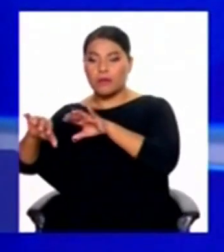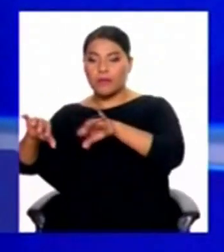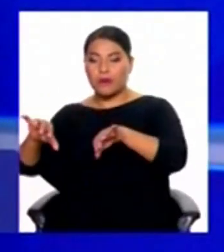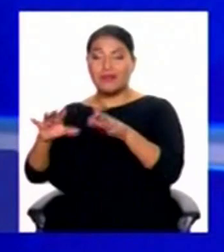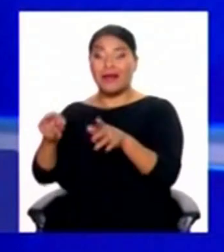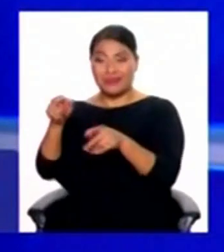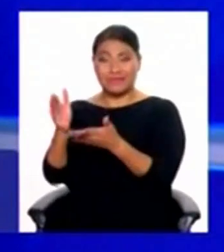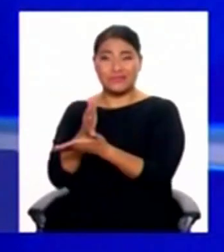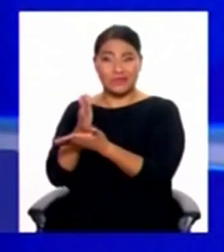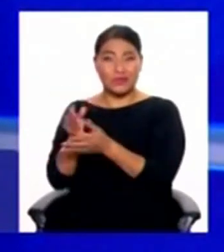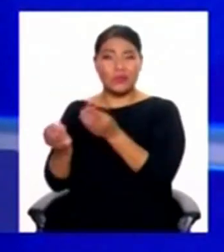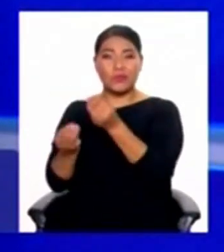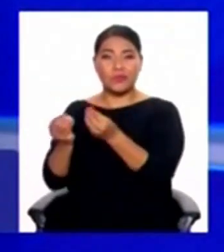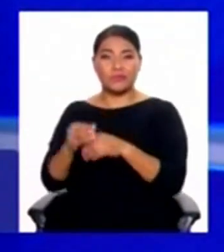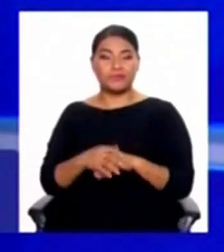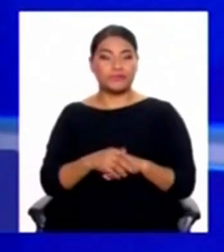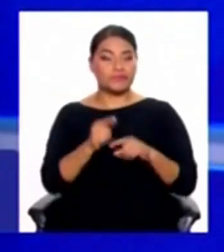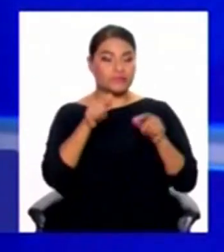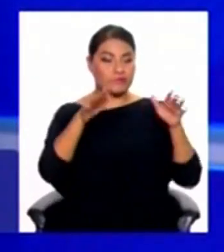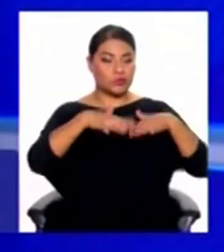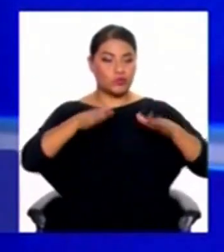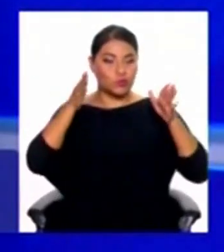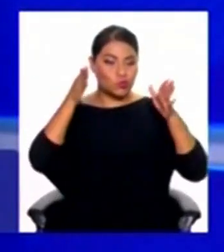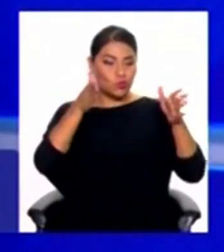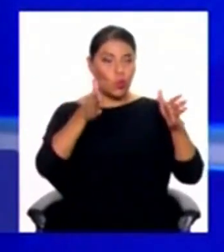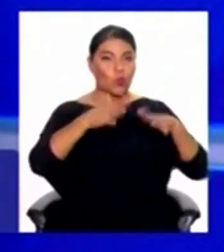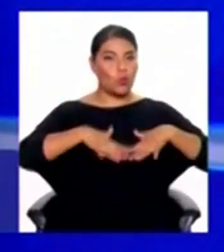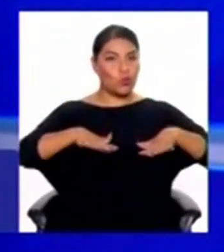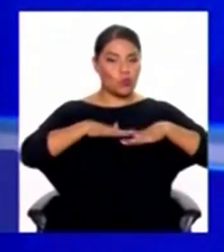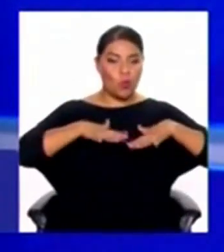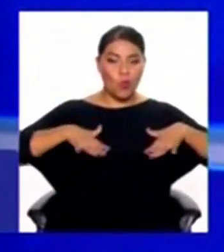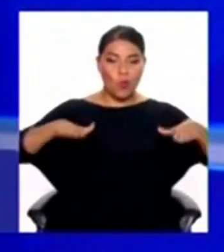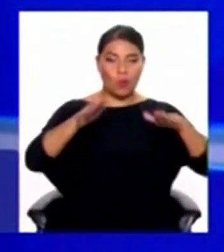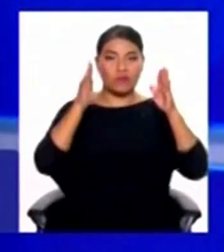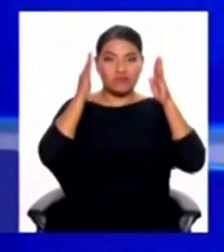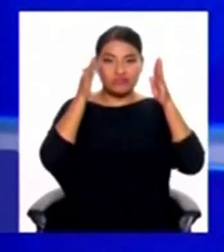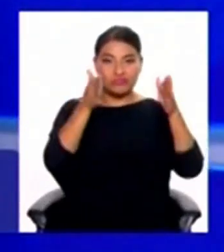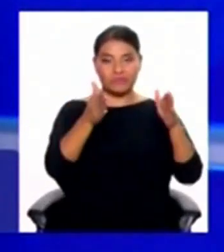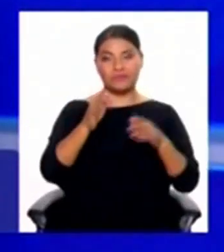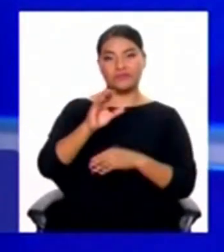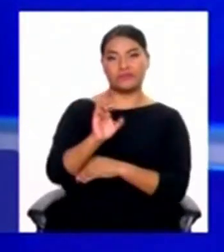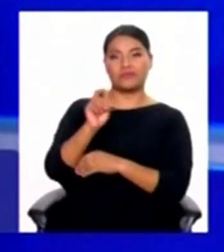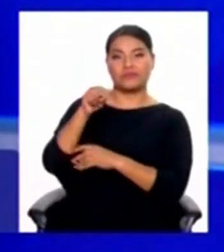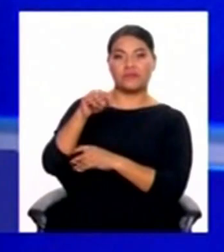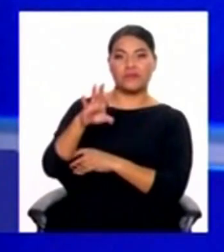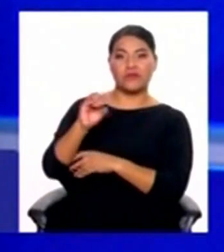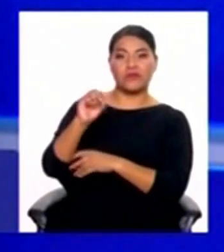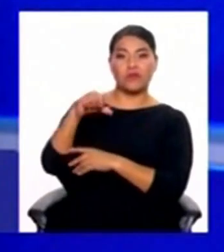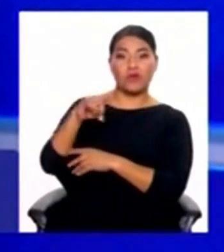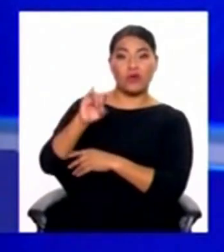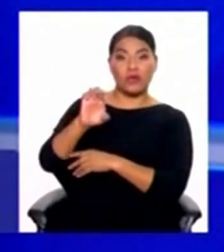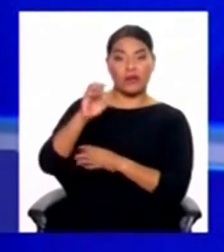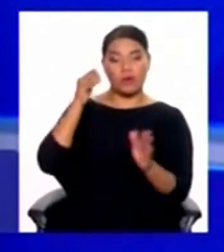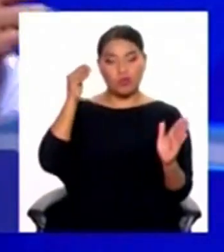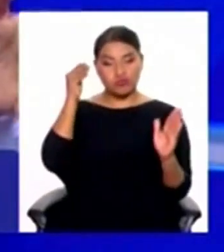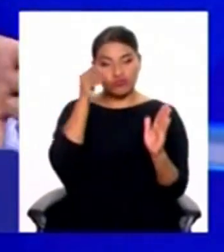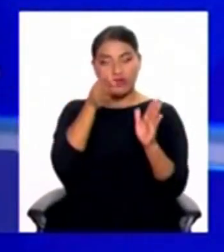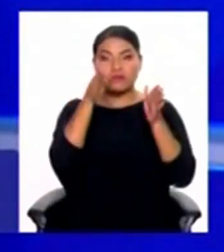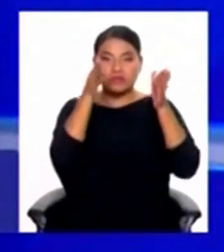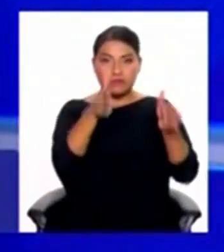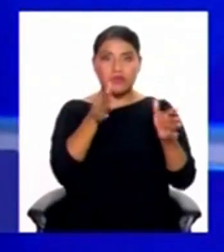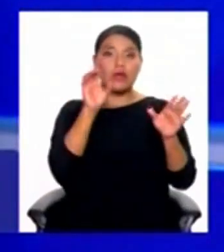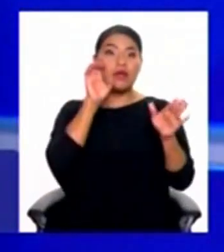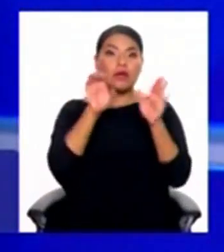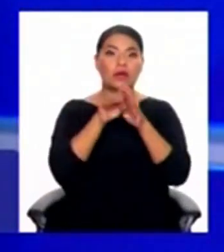problemas. Claro, bueno, para empezar, el enfoque tiene que ser transversal. Ya. O sea, yo para poder determinar que se va a generar cierta